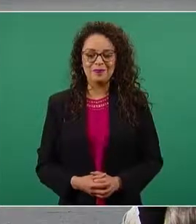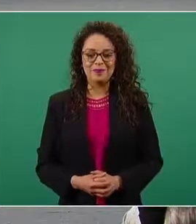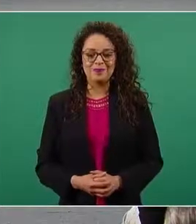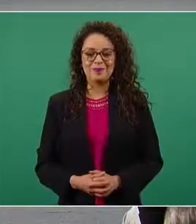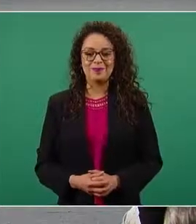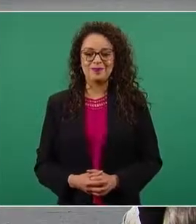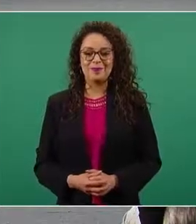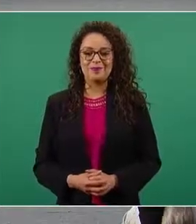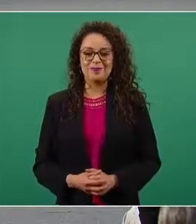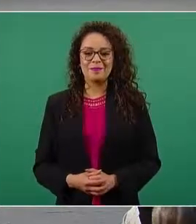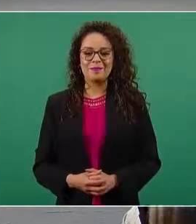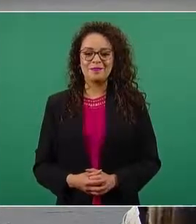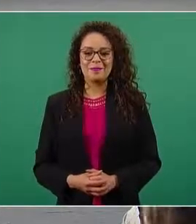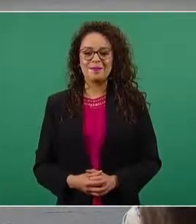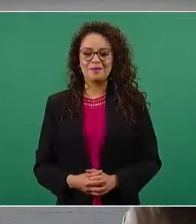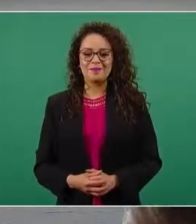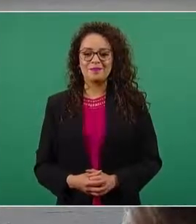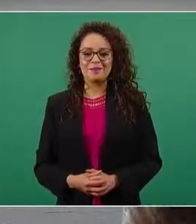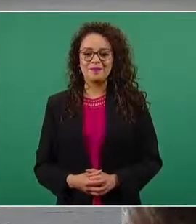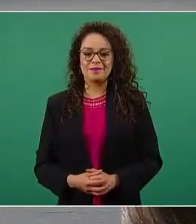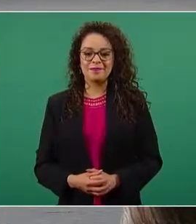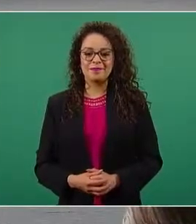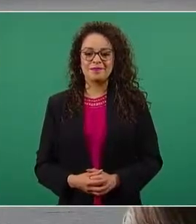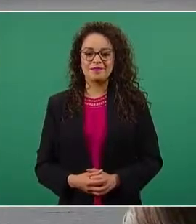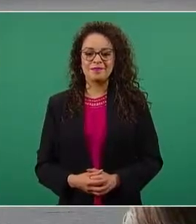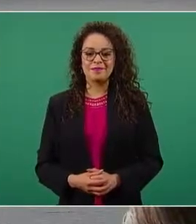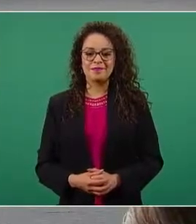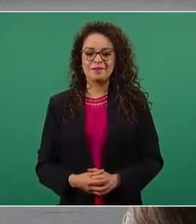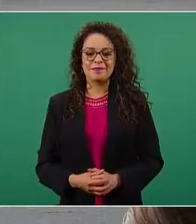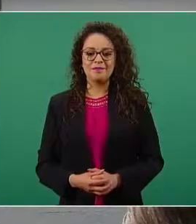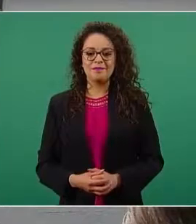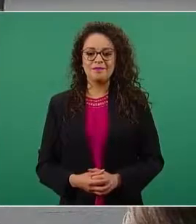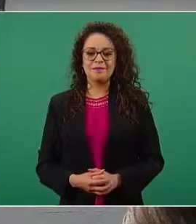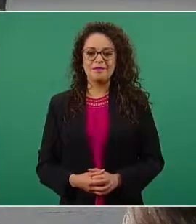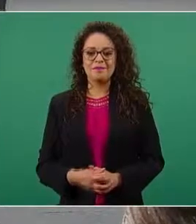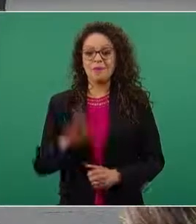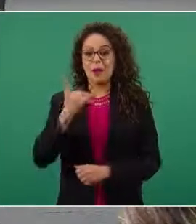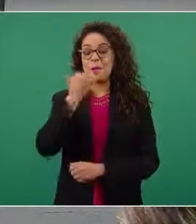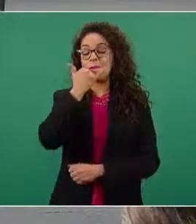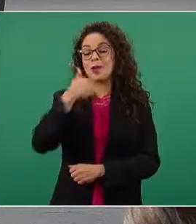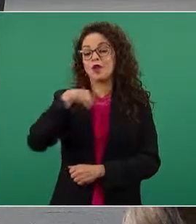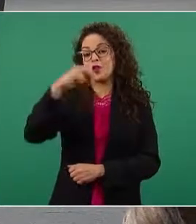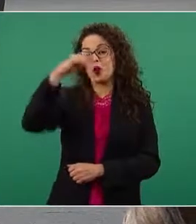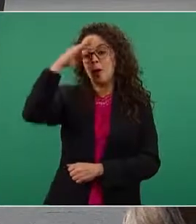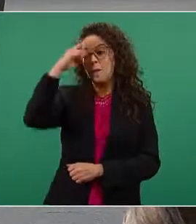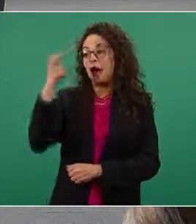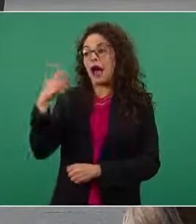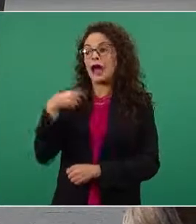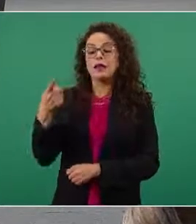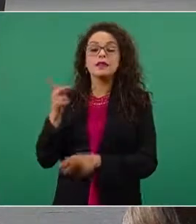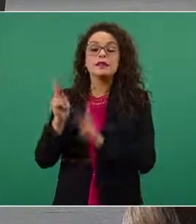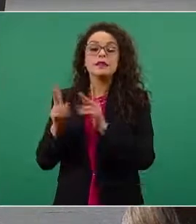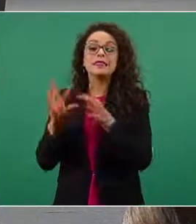Ah, sí, vámonos mejor al enlace. No, es que yo pensaba que no hablaba yo de eso. No, es que era lo de los,